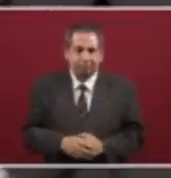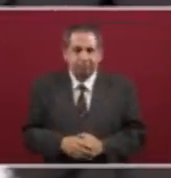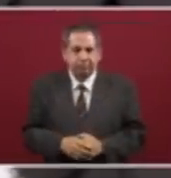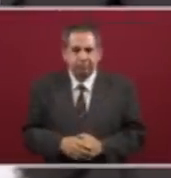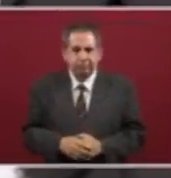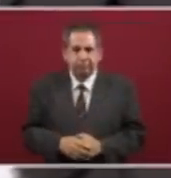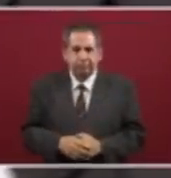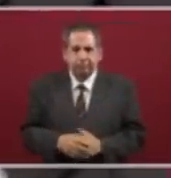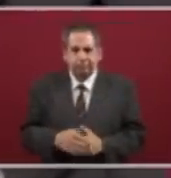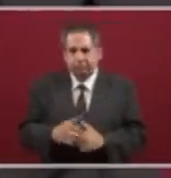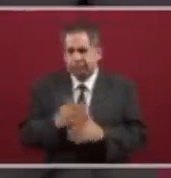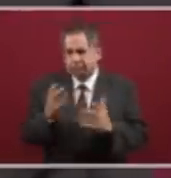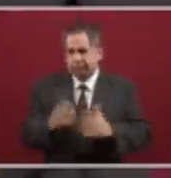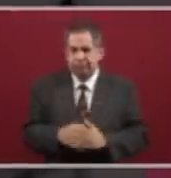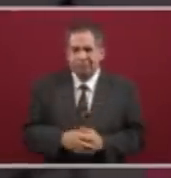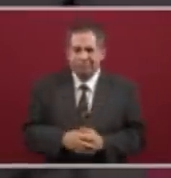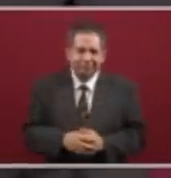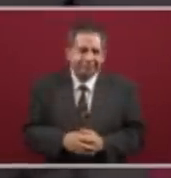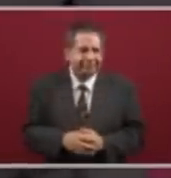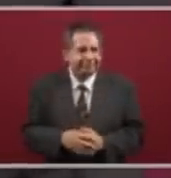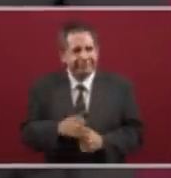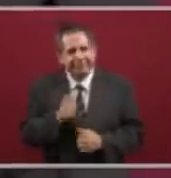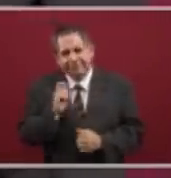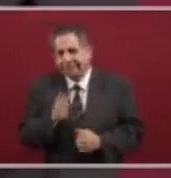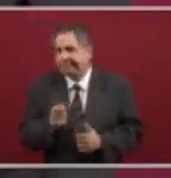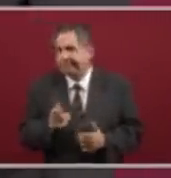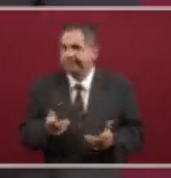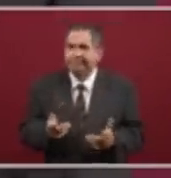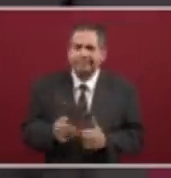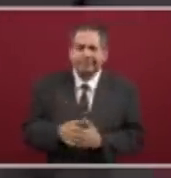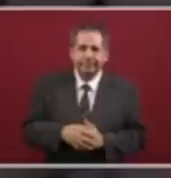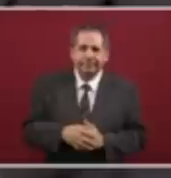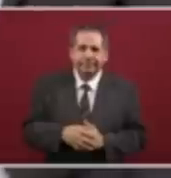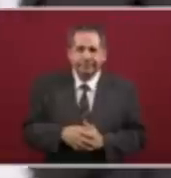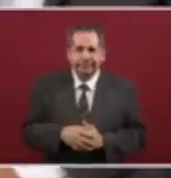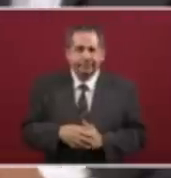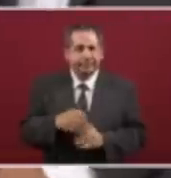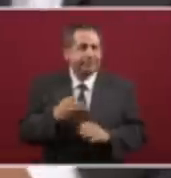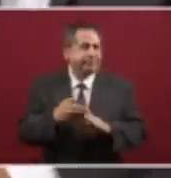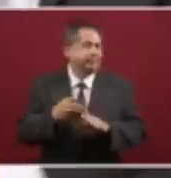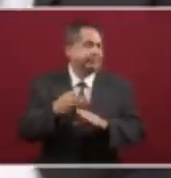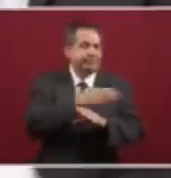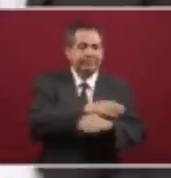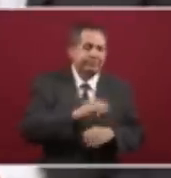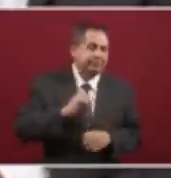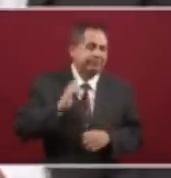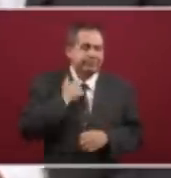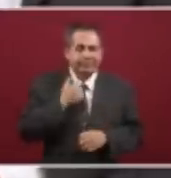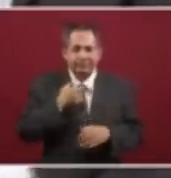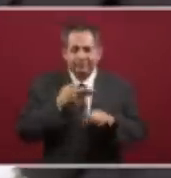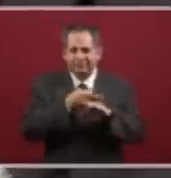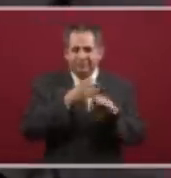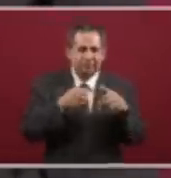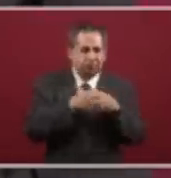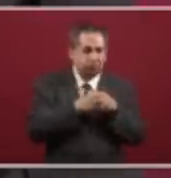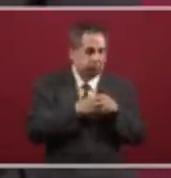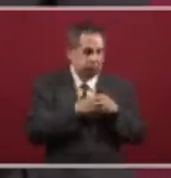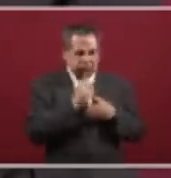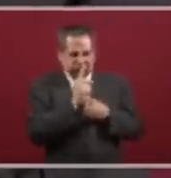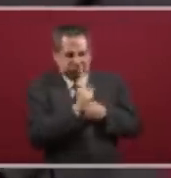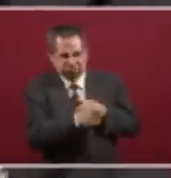porque tienen que ver con esa visión muy coercitiva